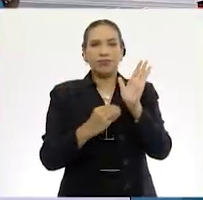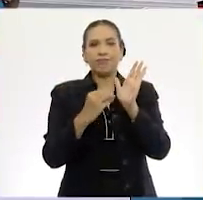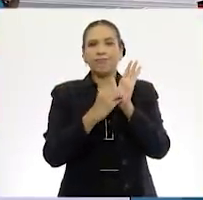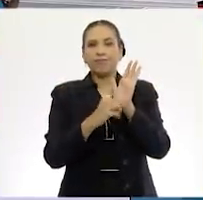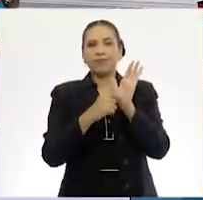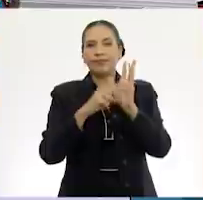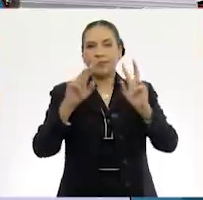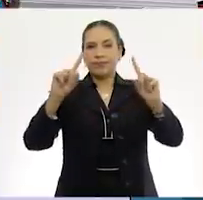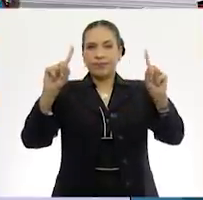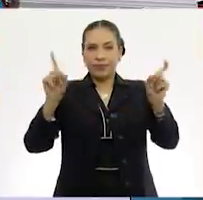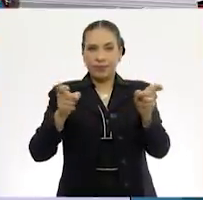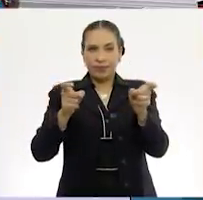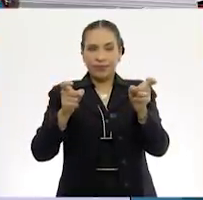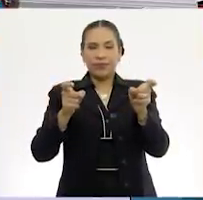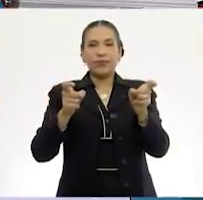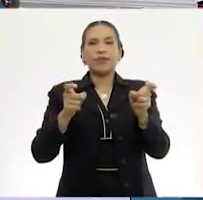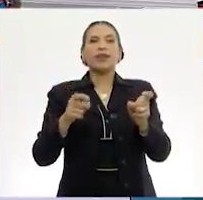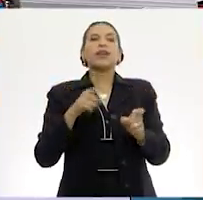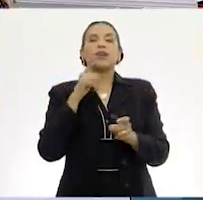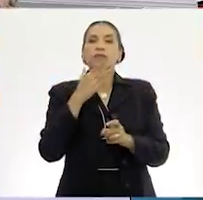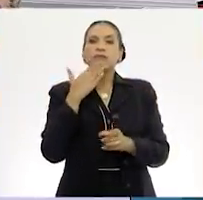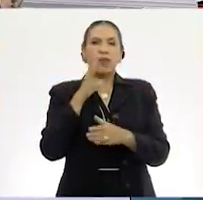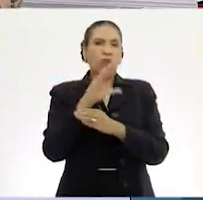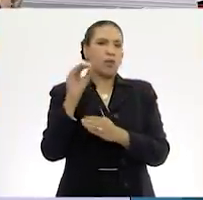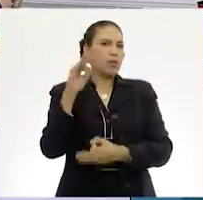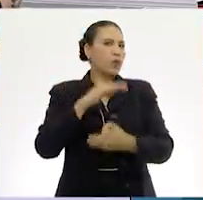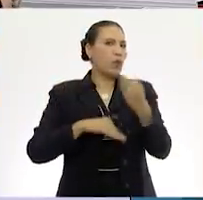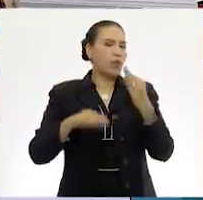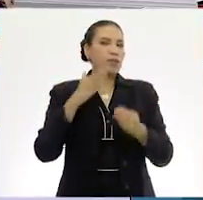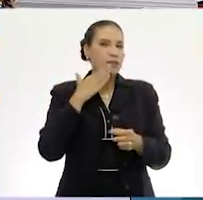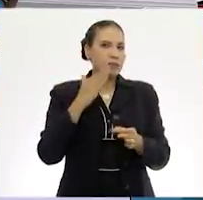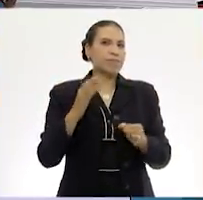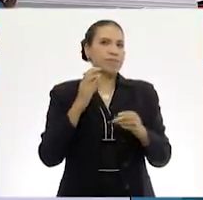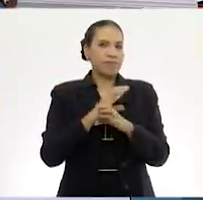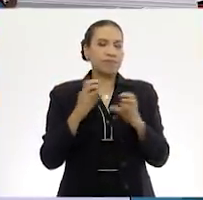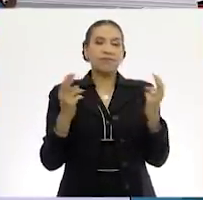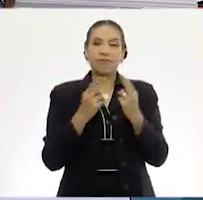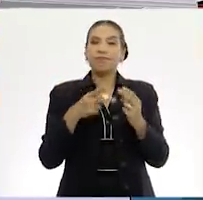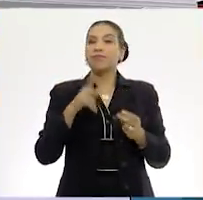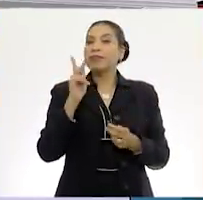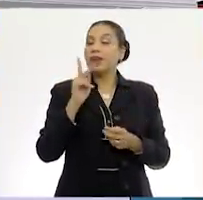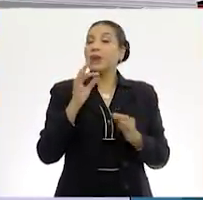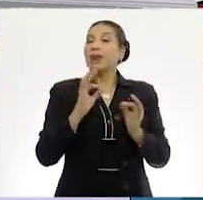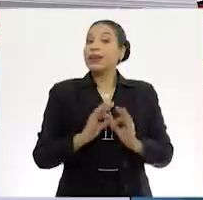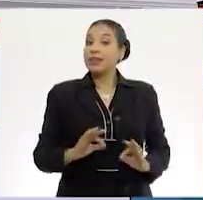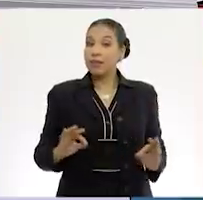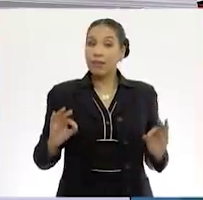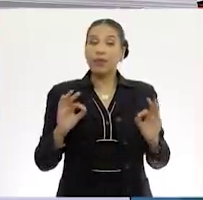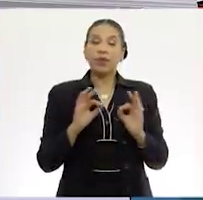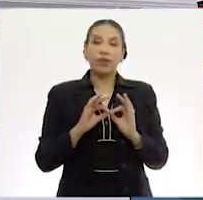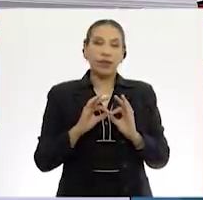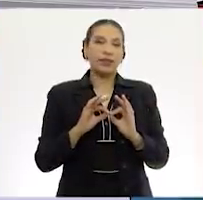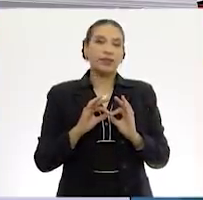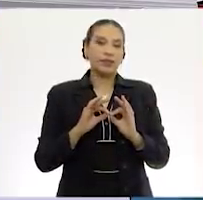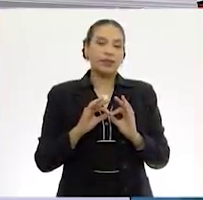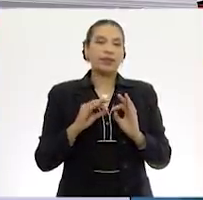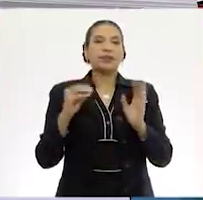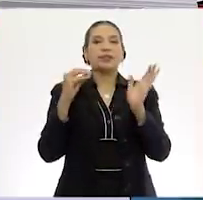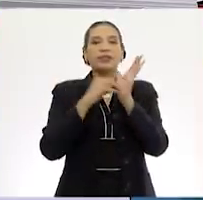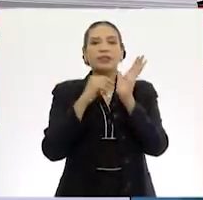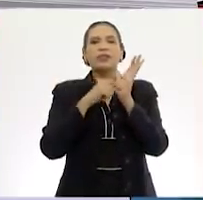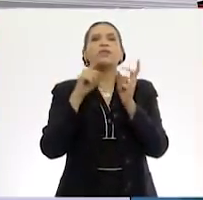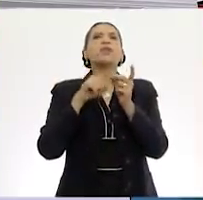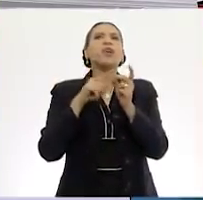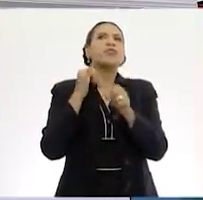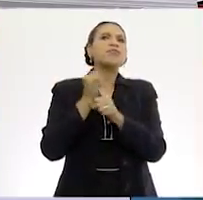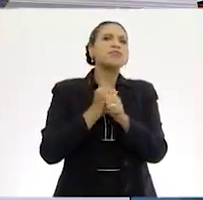pone entre comillas. A mí me parece que Ton cumplió con todos los requisitos. Sin embargo, siempre es importante el citar las fuentes.